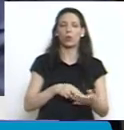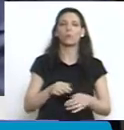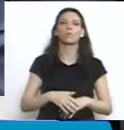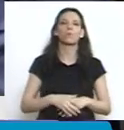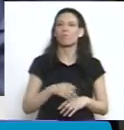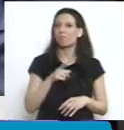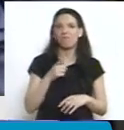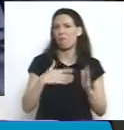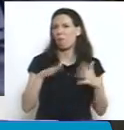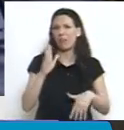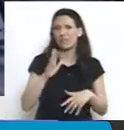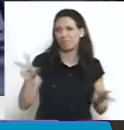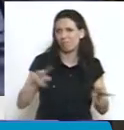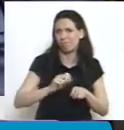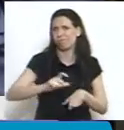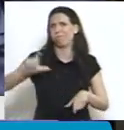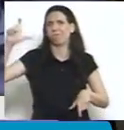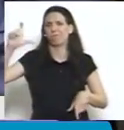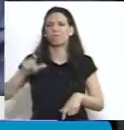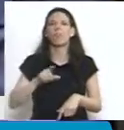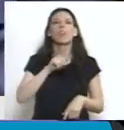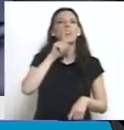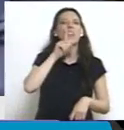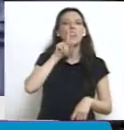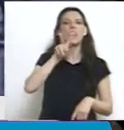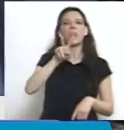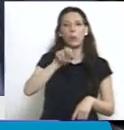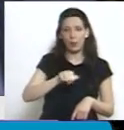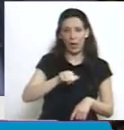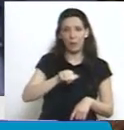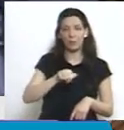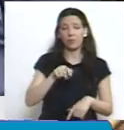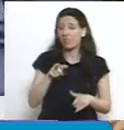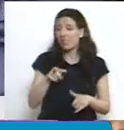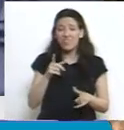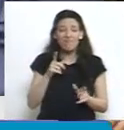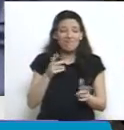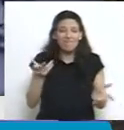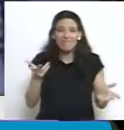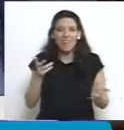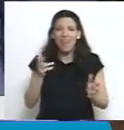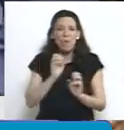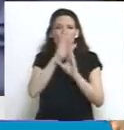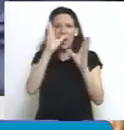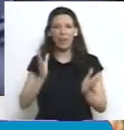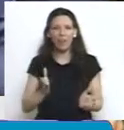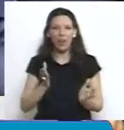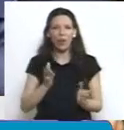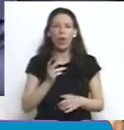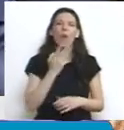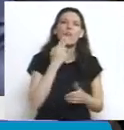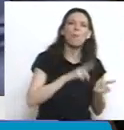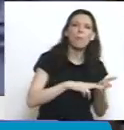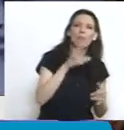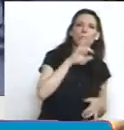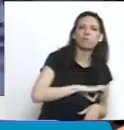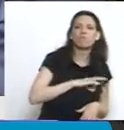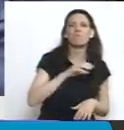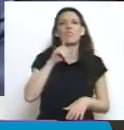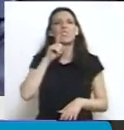se incrementará en la recaudación será el IVA, es decir, que estamos hablando claramente de dos impuestos que son